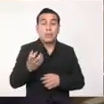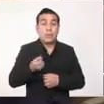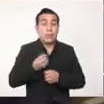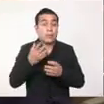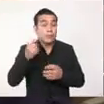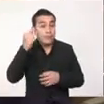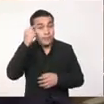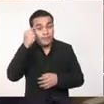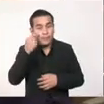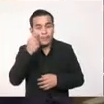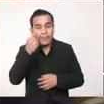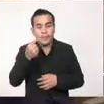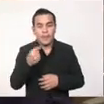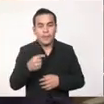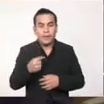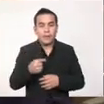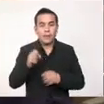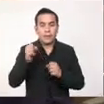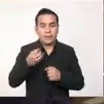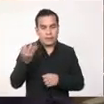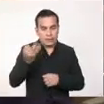dije, deberían de pronunciarse,